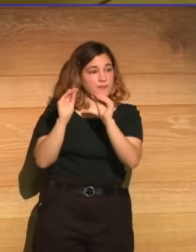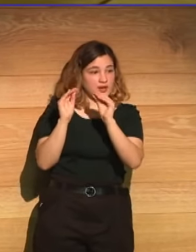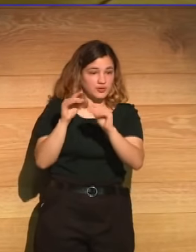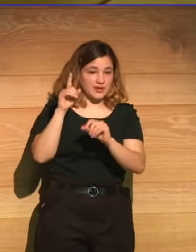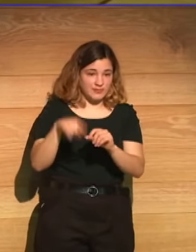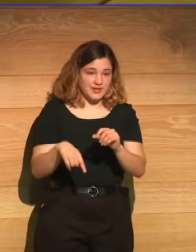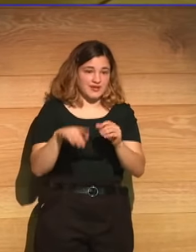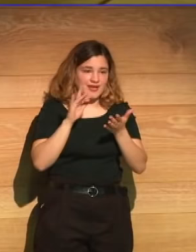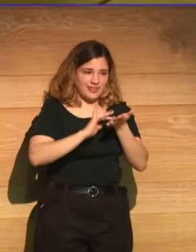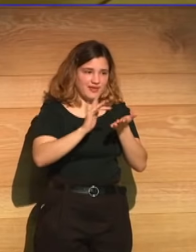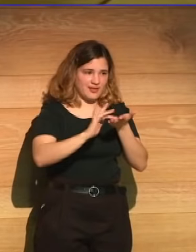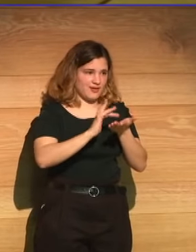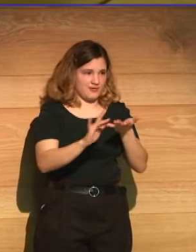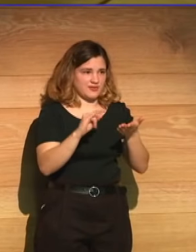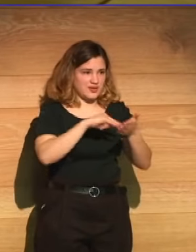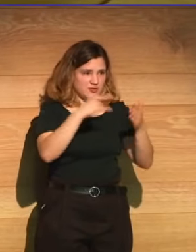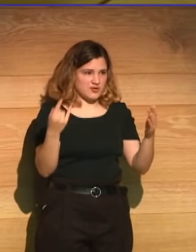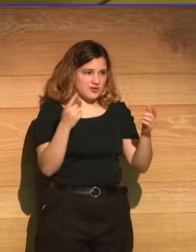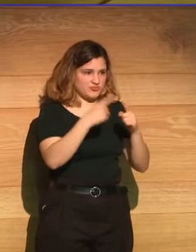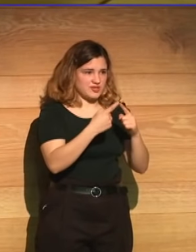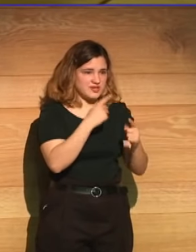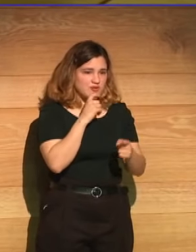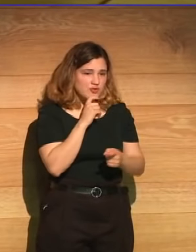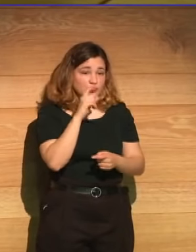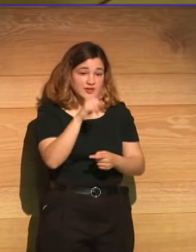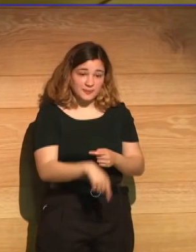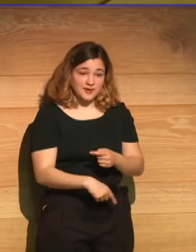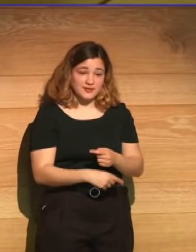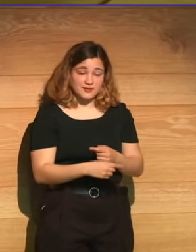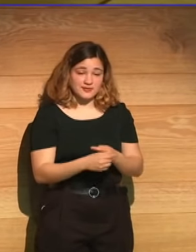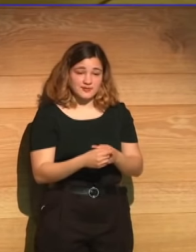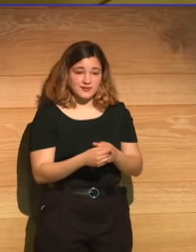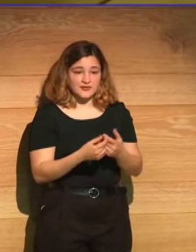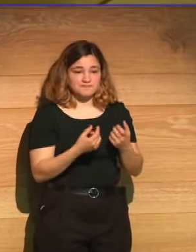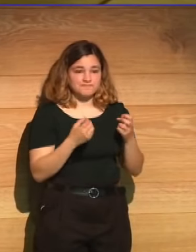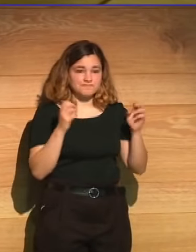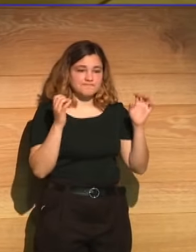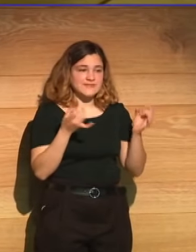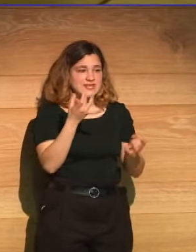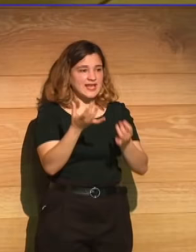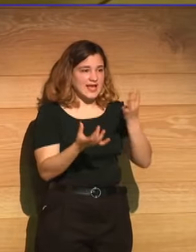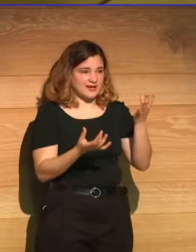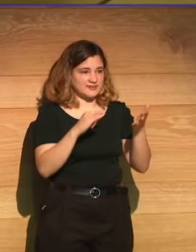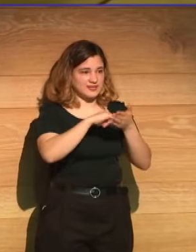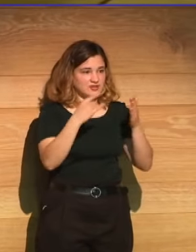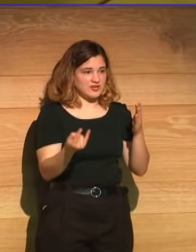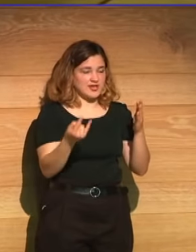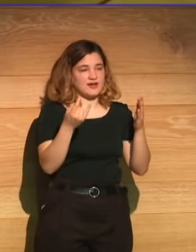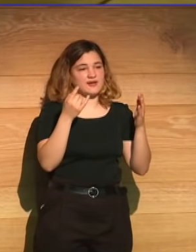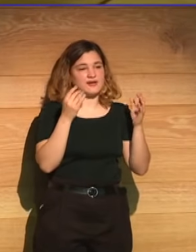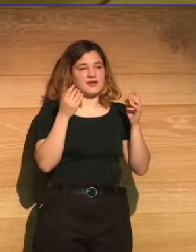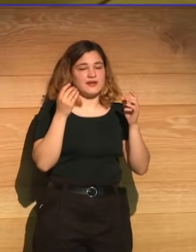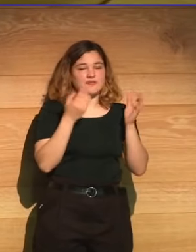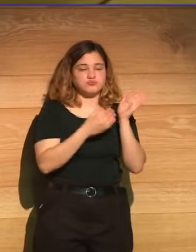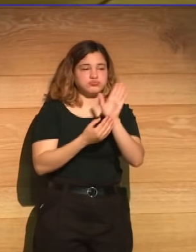en competencias digitales, en cómo utilizar la tecnología y también en cómo innovar utilizando la tecnología para enseñar de una manera